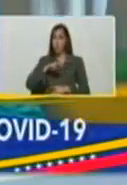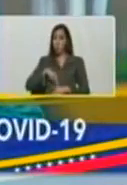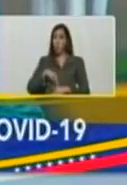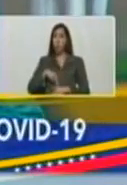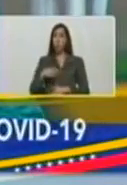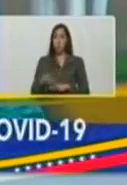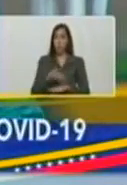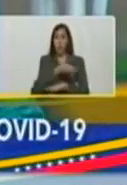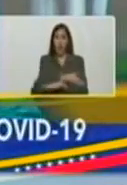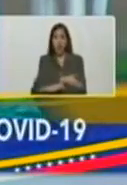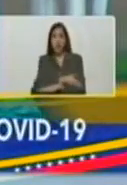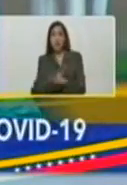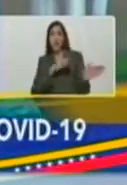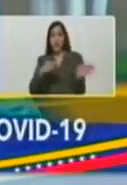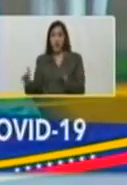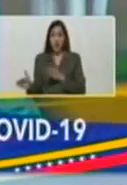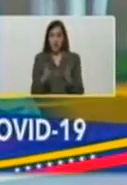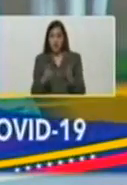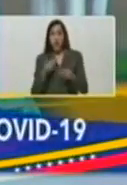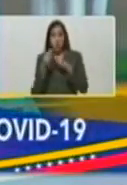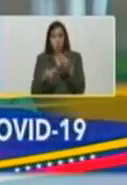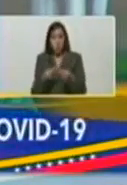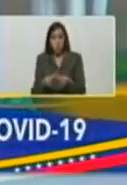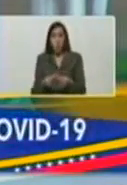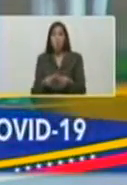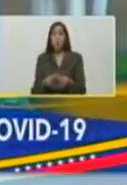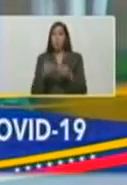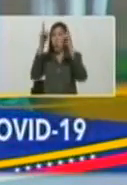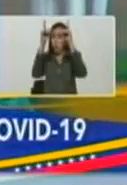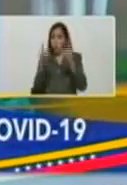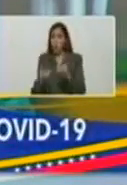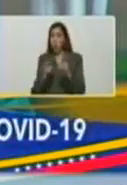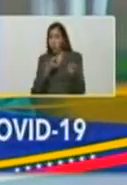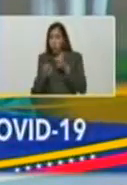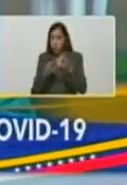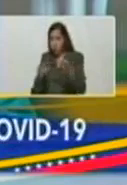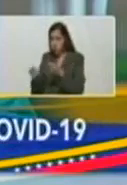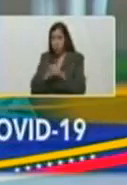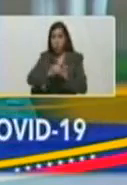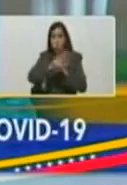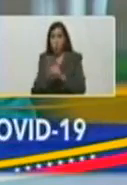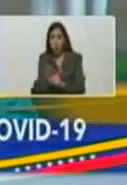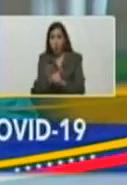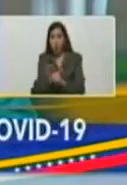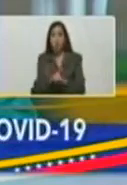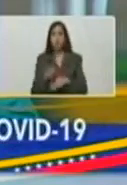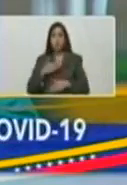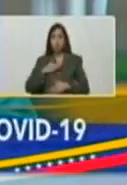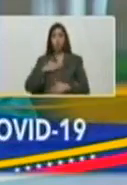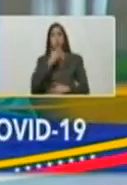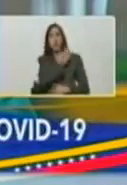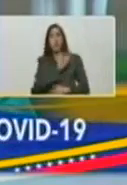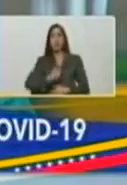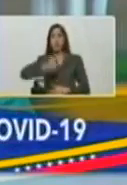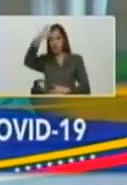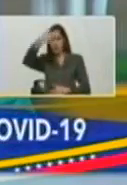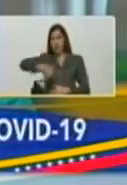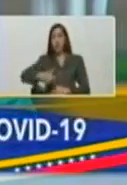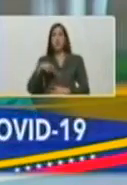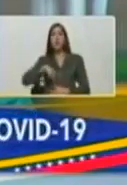que nos tocó tomar con las riendas en las manos como presidente de la República Bolivariana